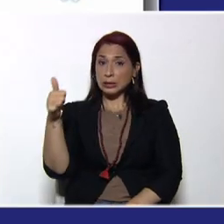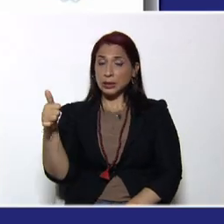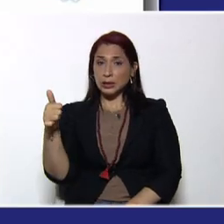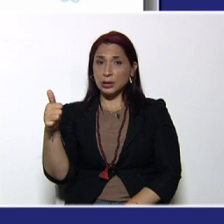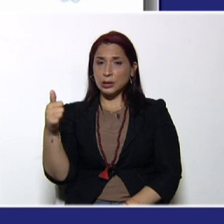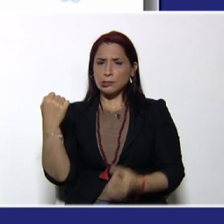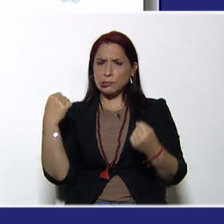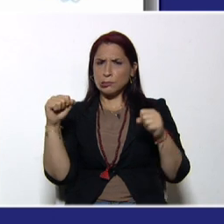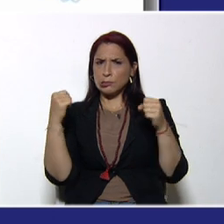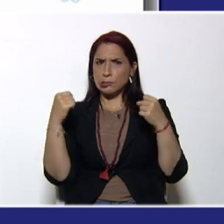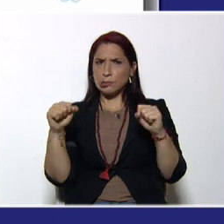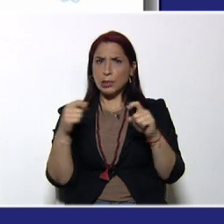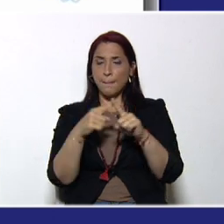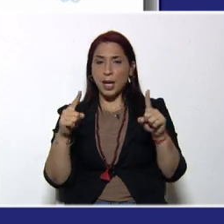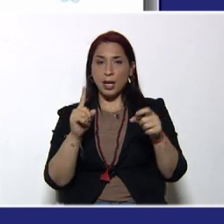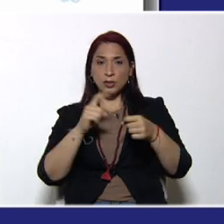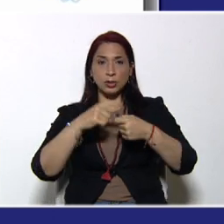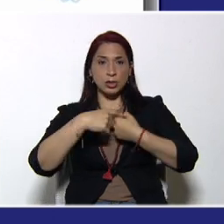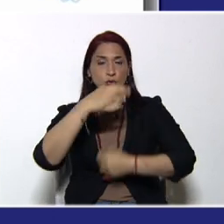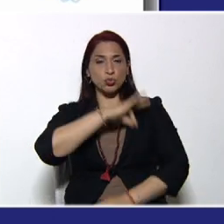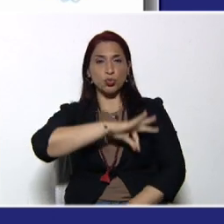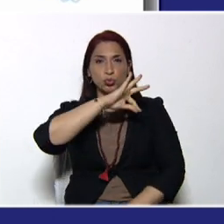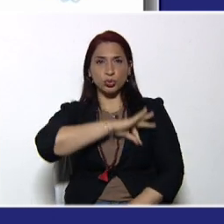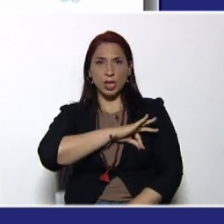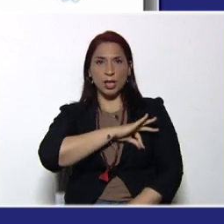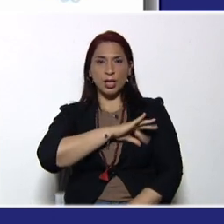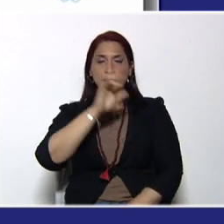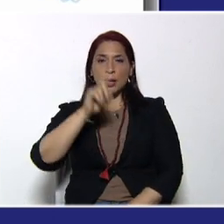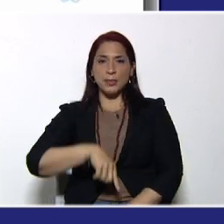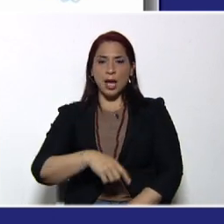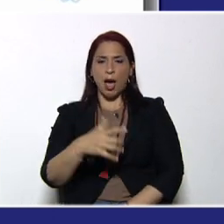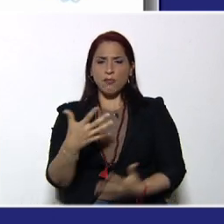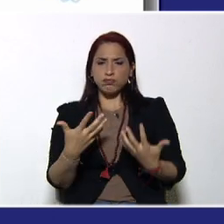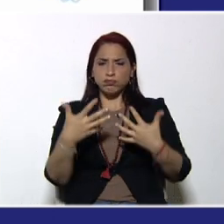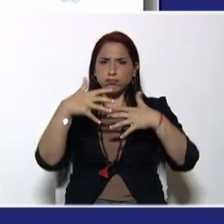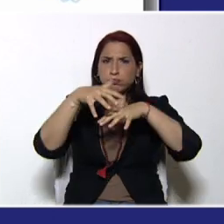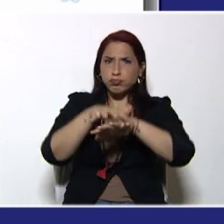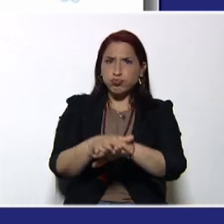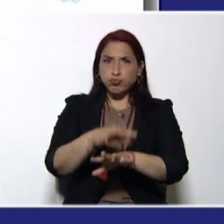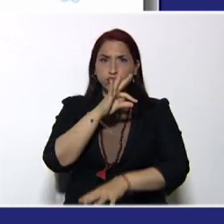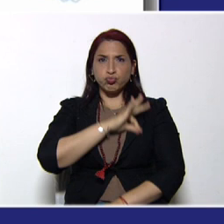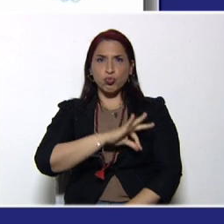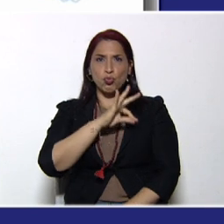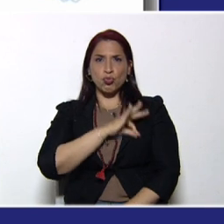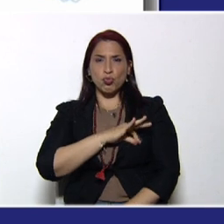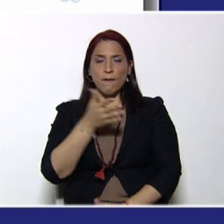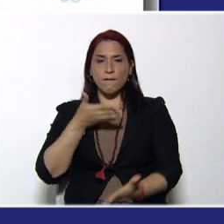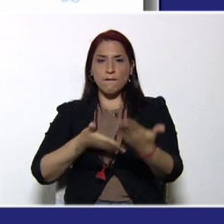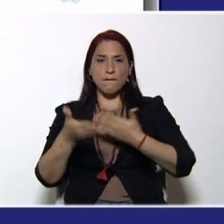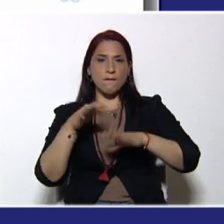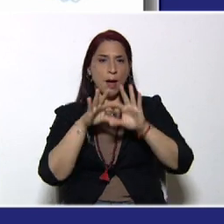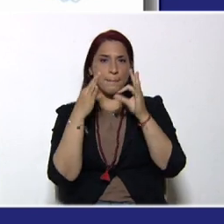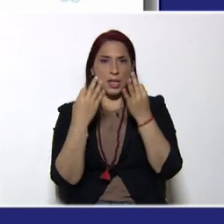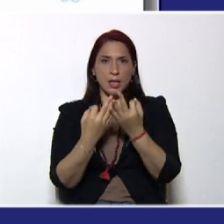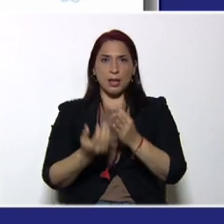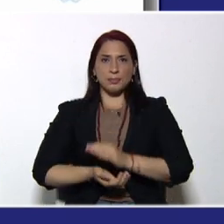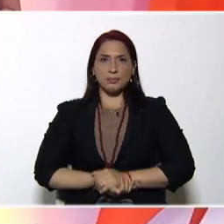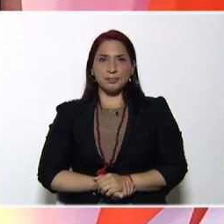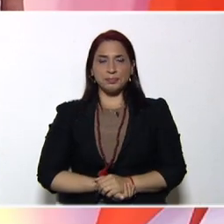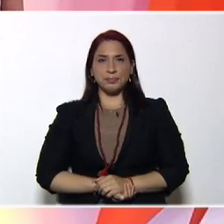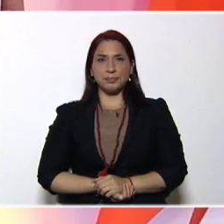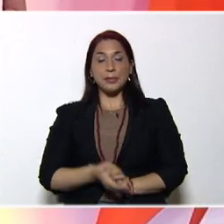destrezas para la inserción social y esa integración sociofamiliar.